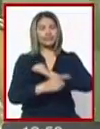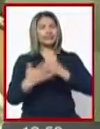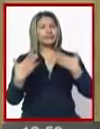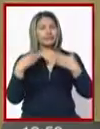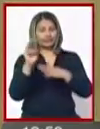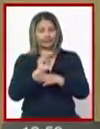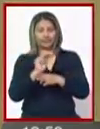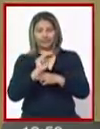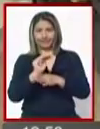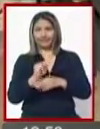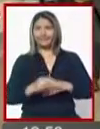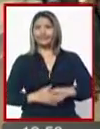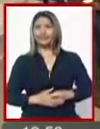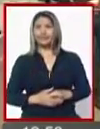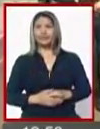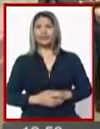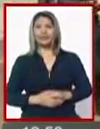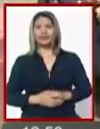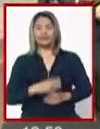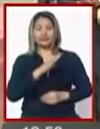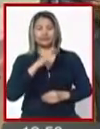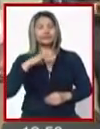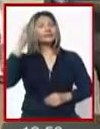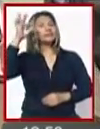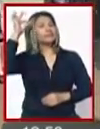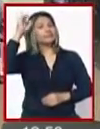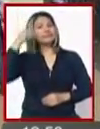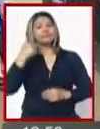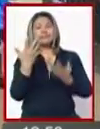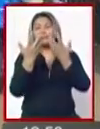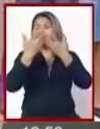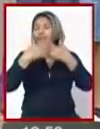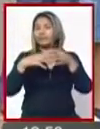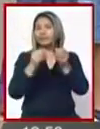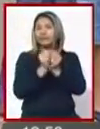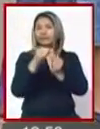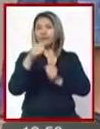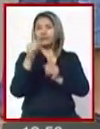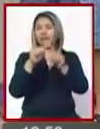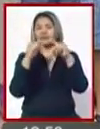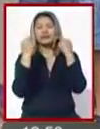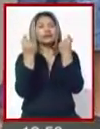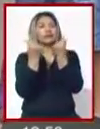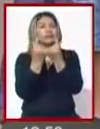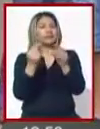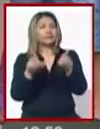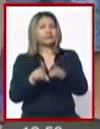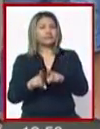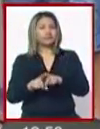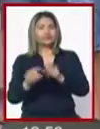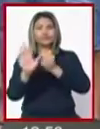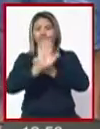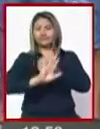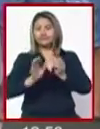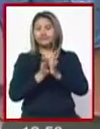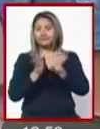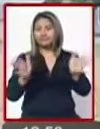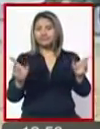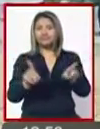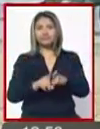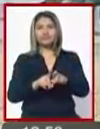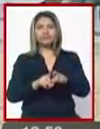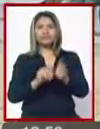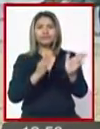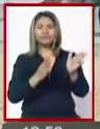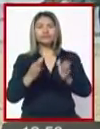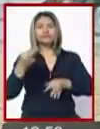el Ministerio Público y la Comisión de Fiscales y en coordinación con las demás entidades como son la Defensa Pública y